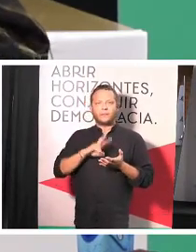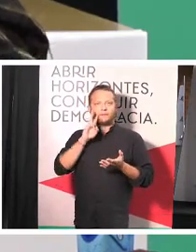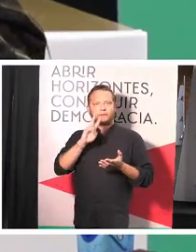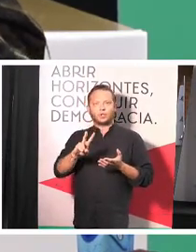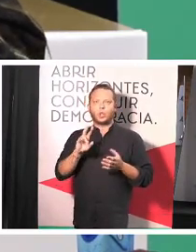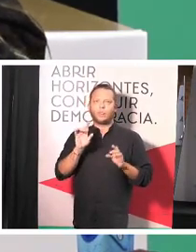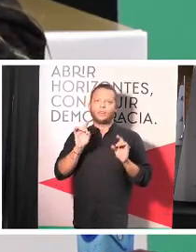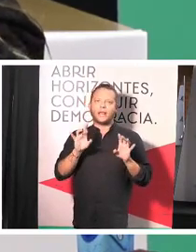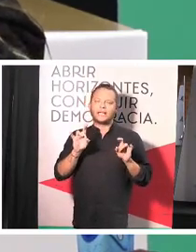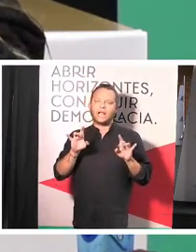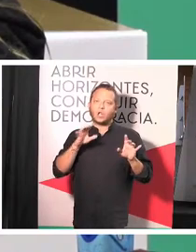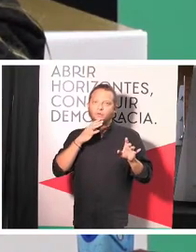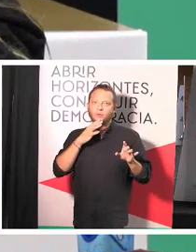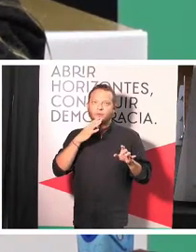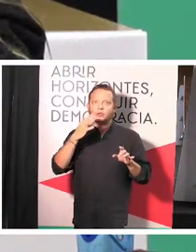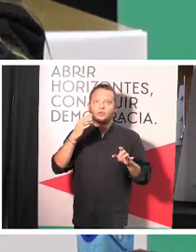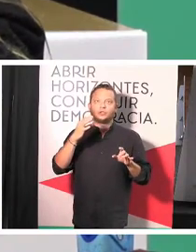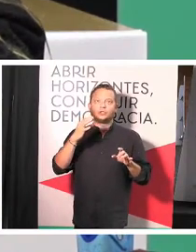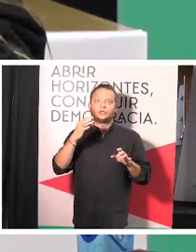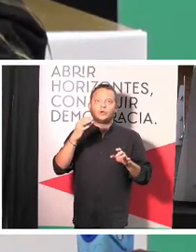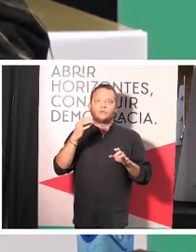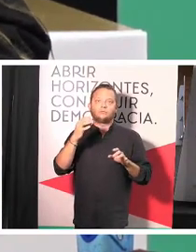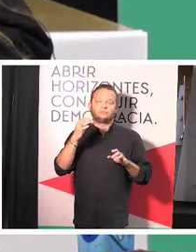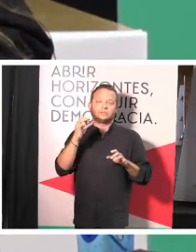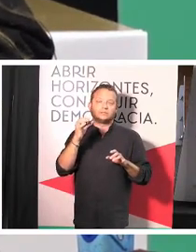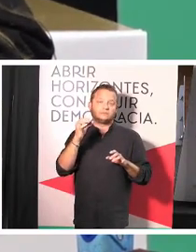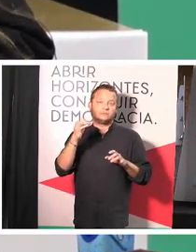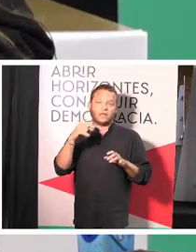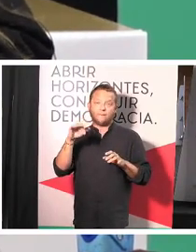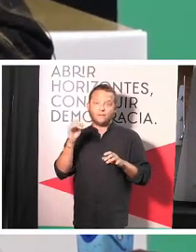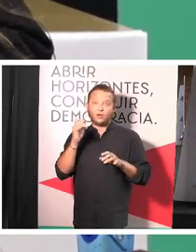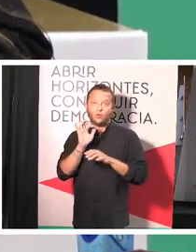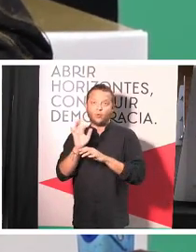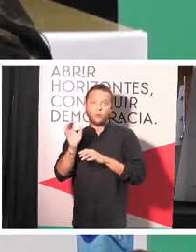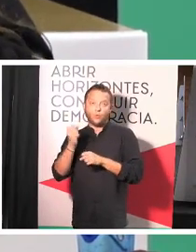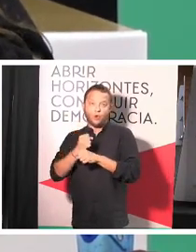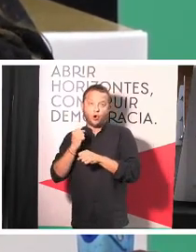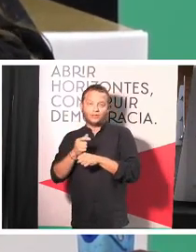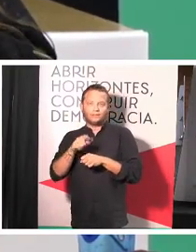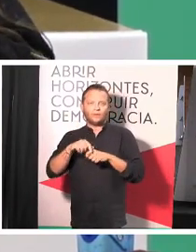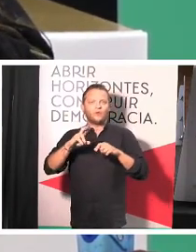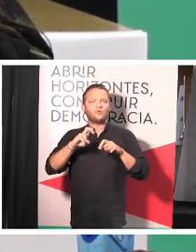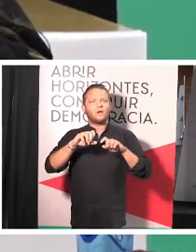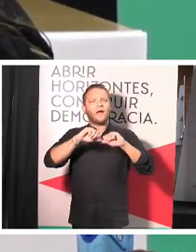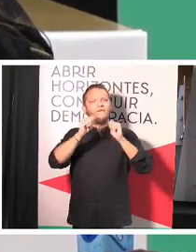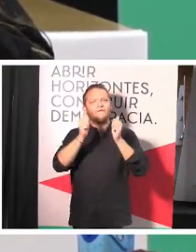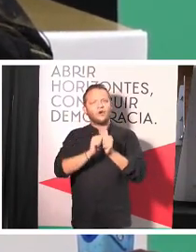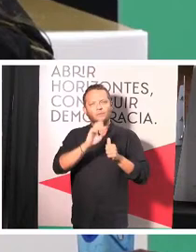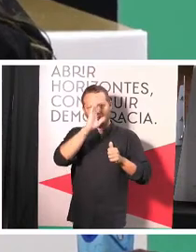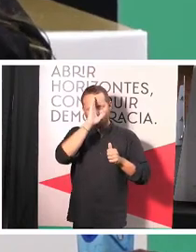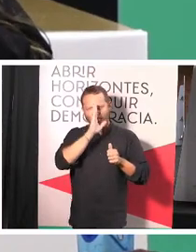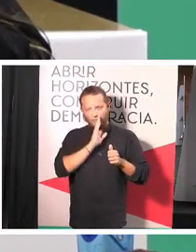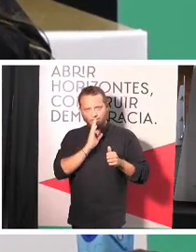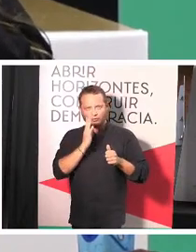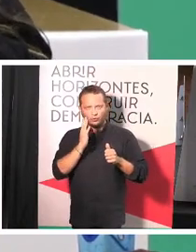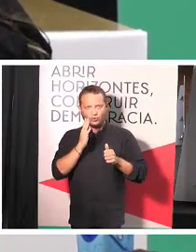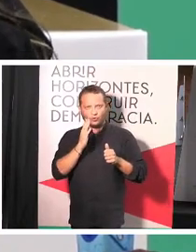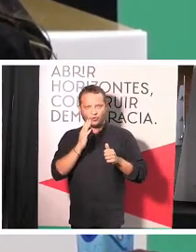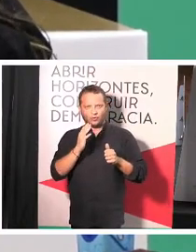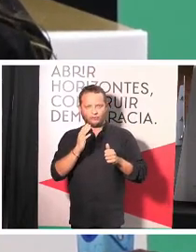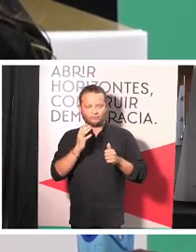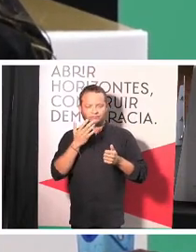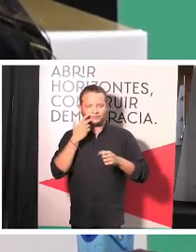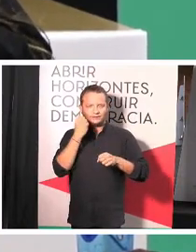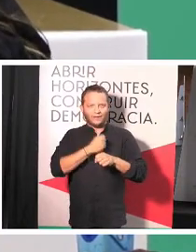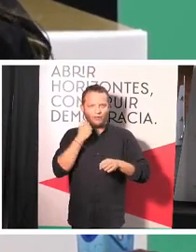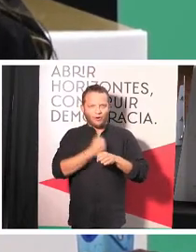delicado ciertos tipos como reshaping work, creo que también tenemos que diferenciar entre las nuevas formas de encubrimiento de la explotación laboral, de